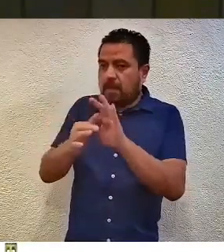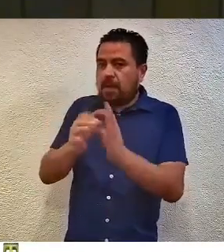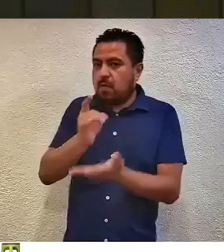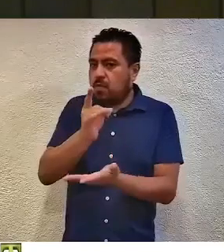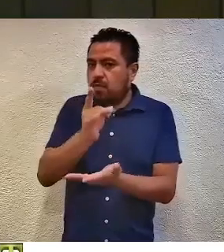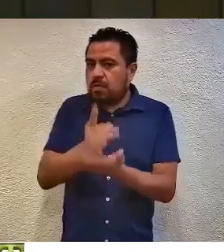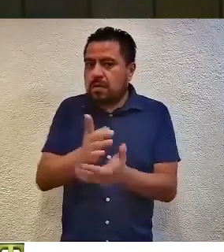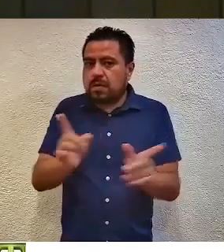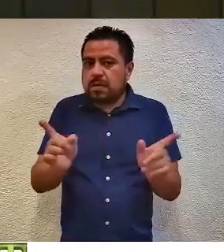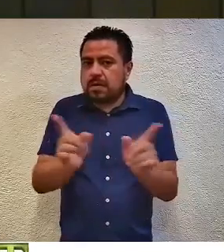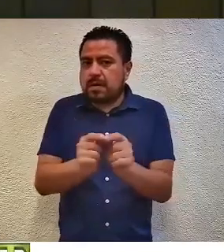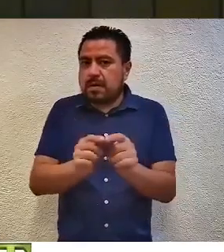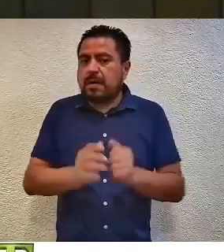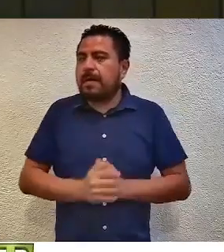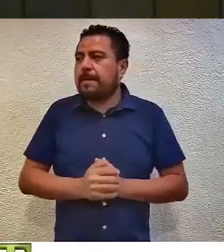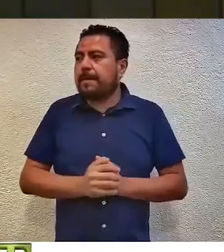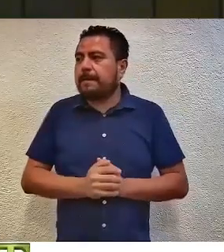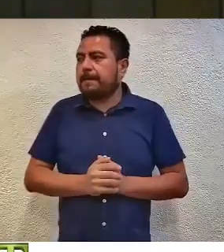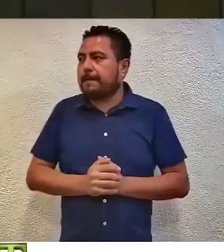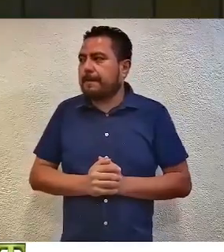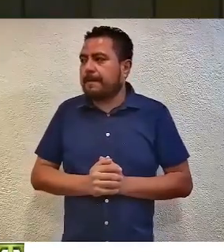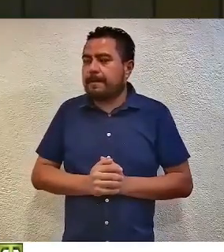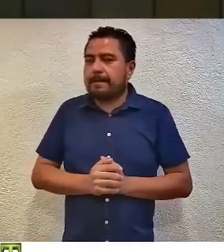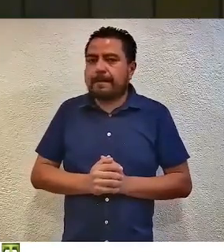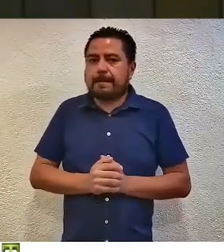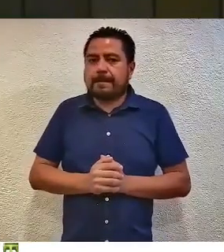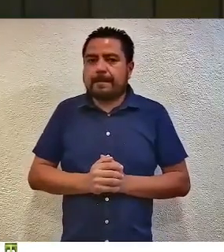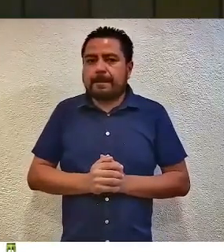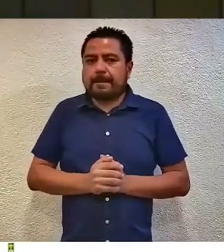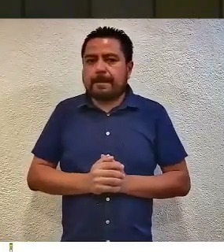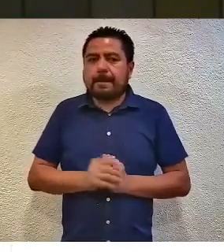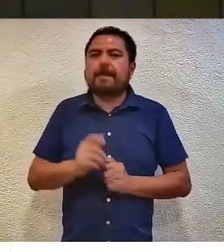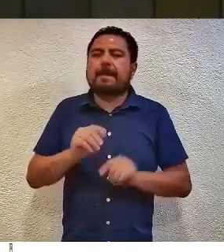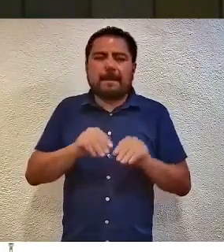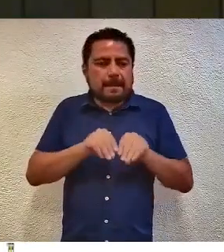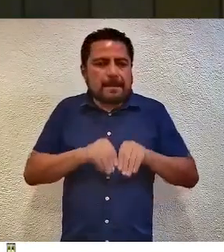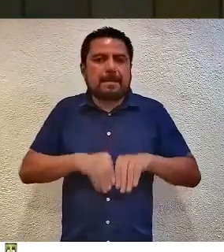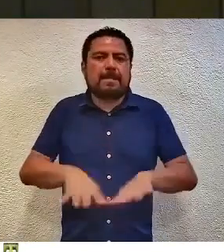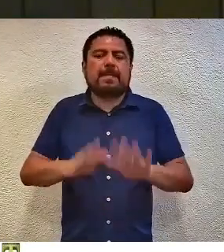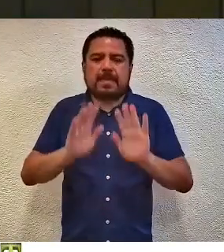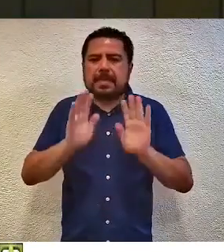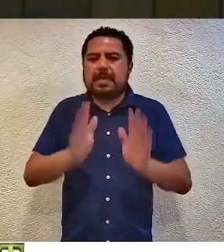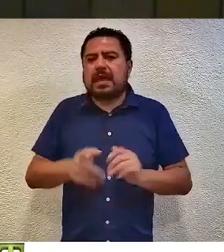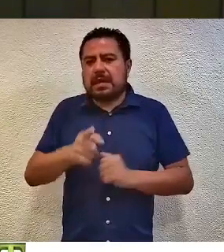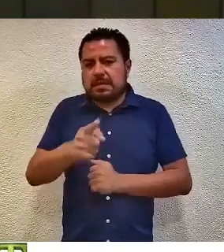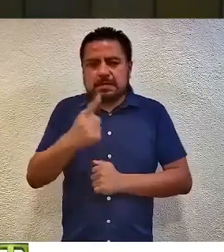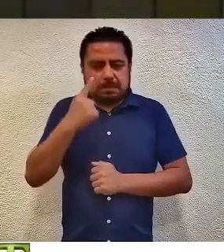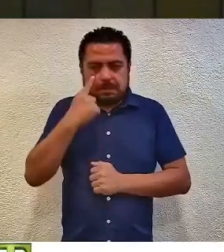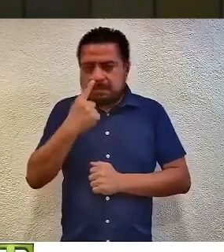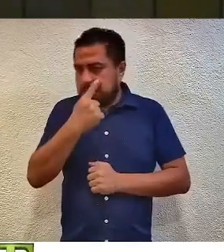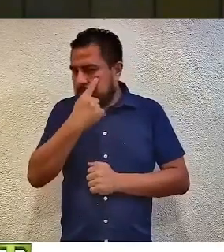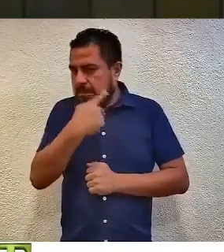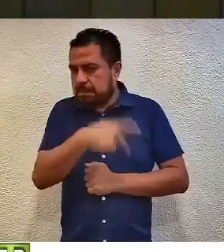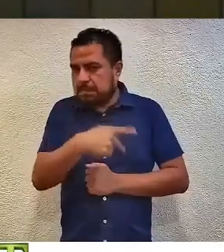únicamente, ¿sí?, que fue circulado y está a su consideración.